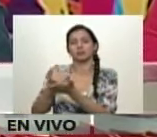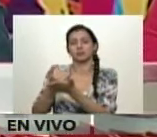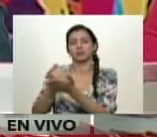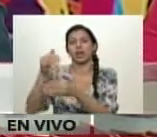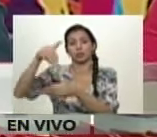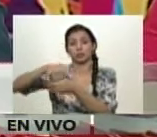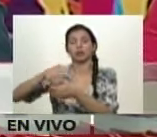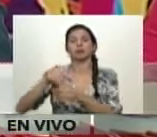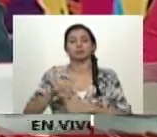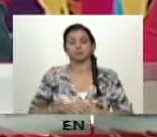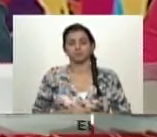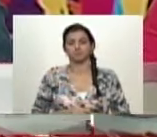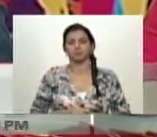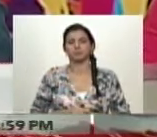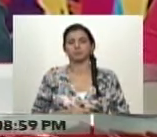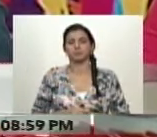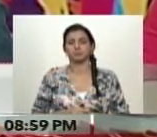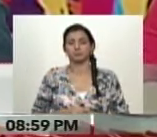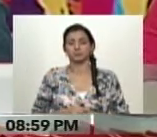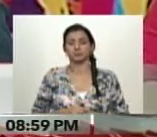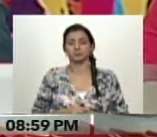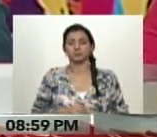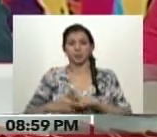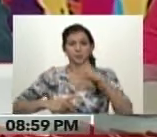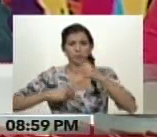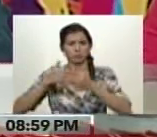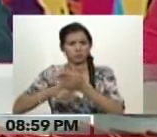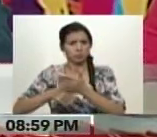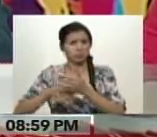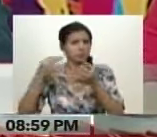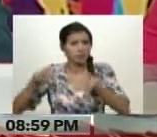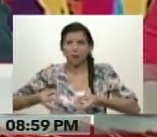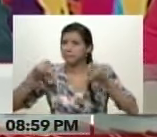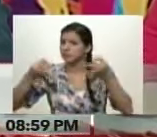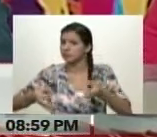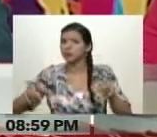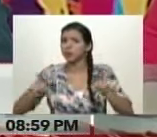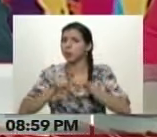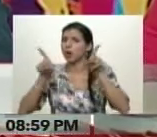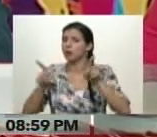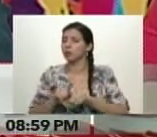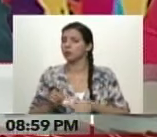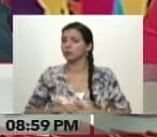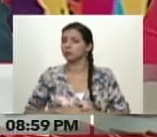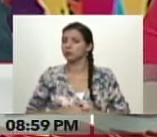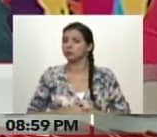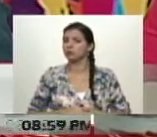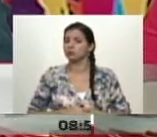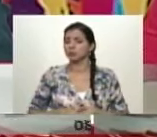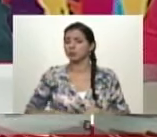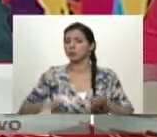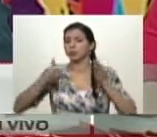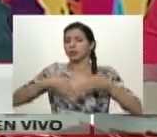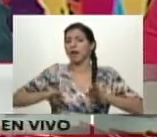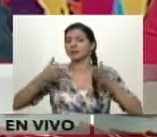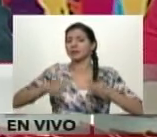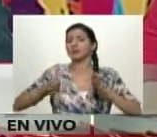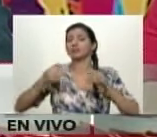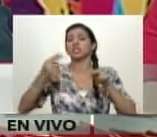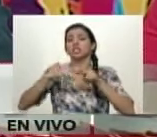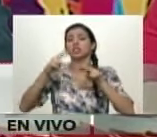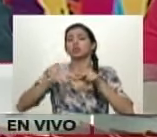Los procesos de cedulación no son permanentes. No nacen y crecen niños y niñas todos los días en este